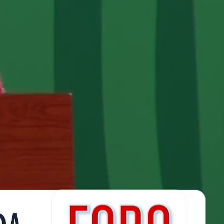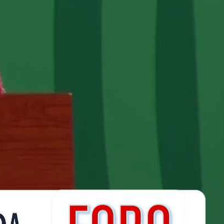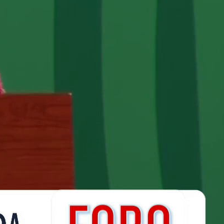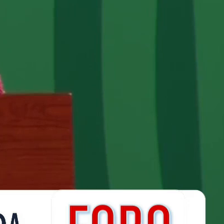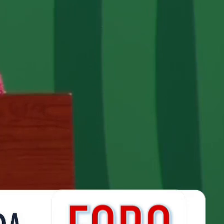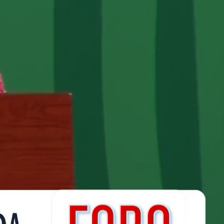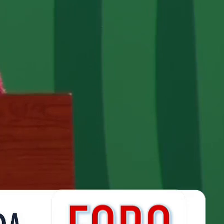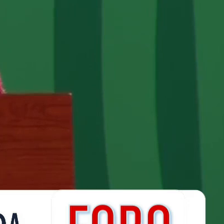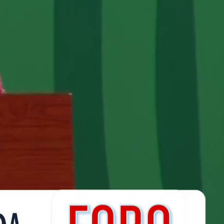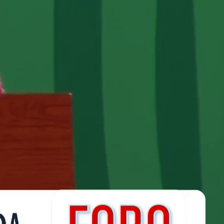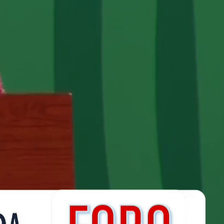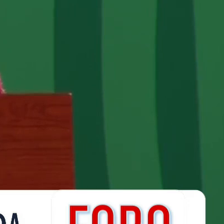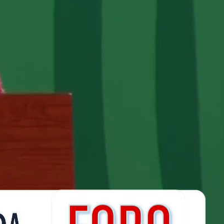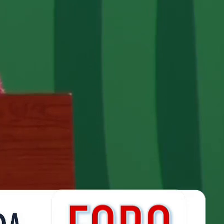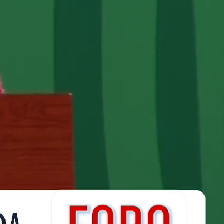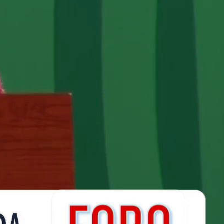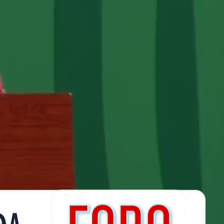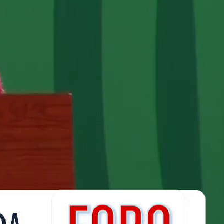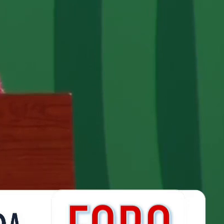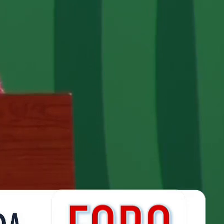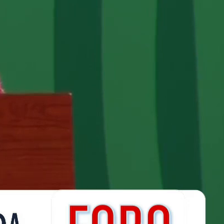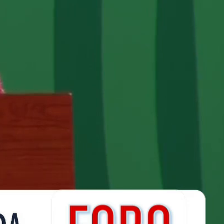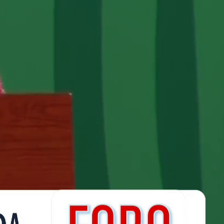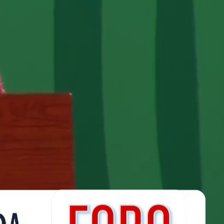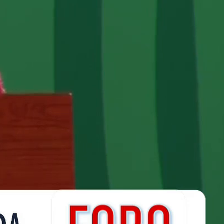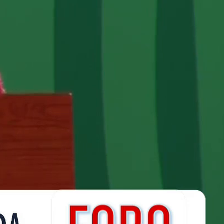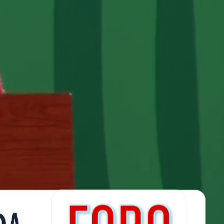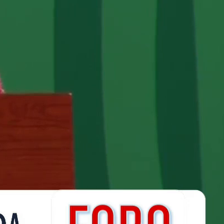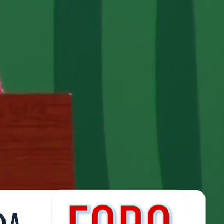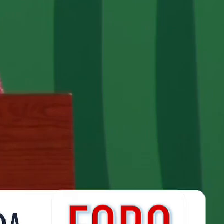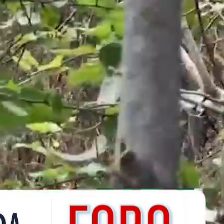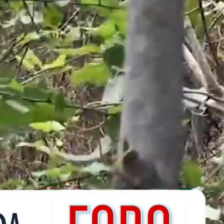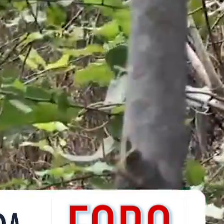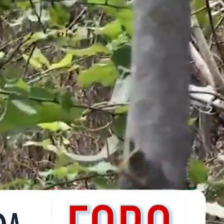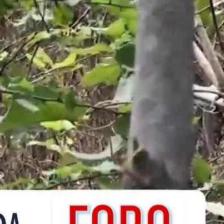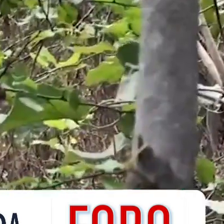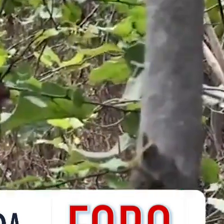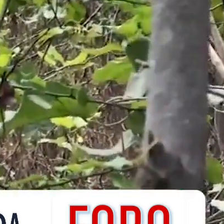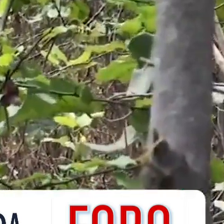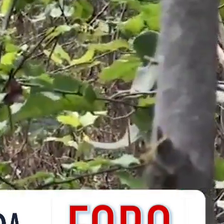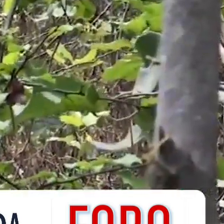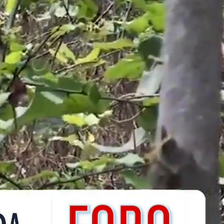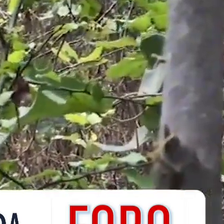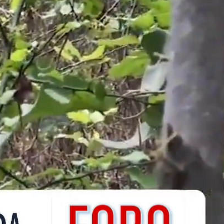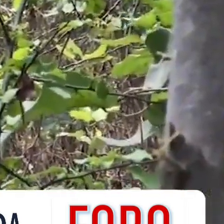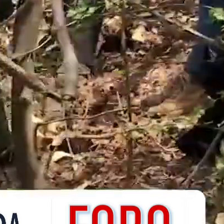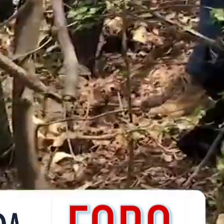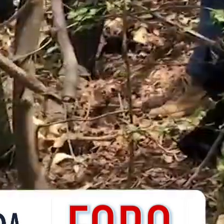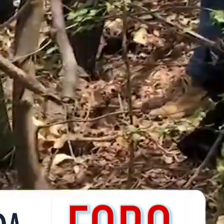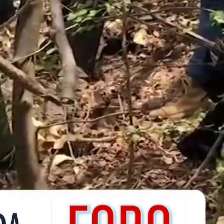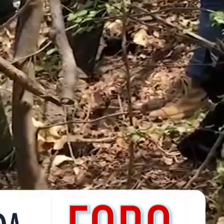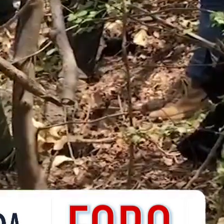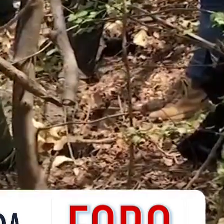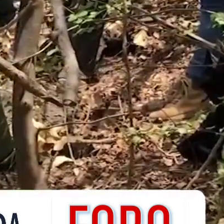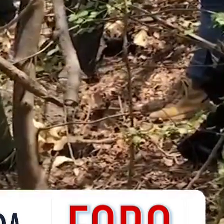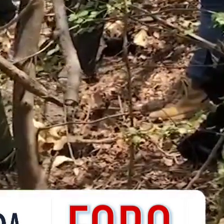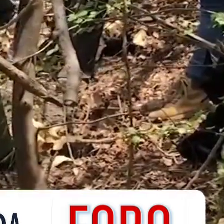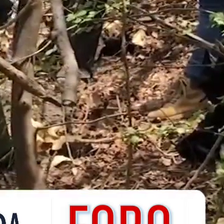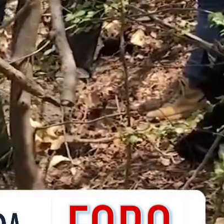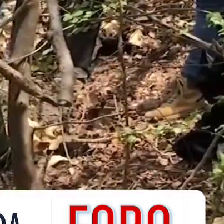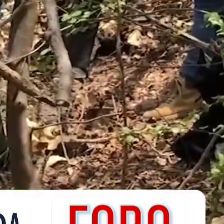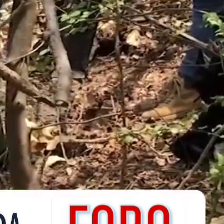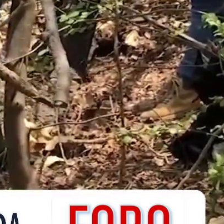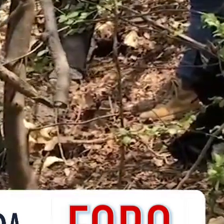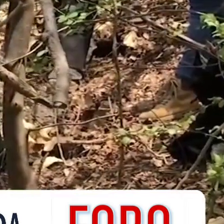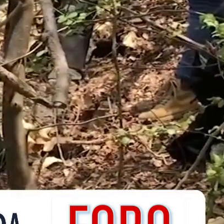de Personas, hizo creer que en este gobierno aumentó el número de personas desaparecidas. Reveló que la